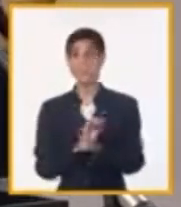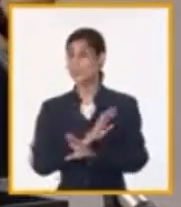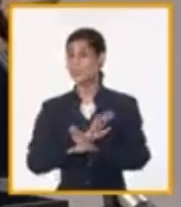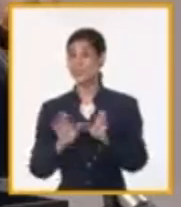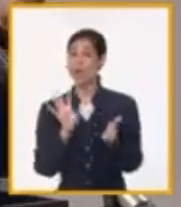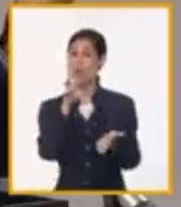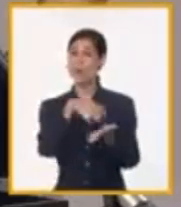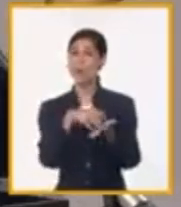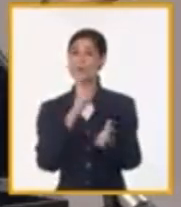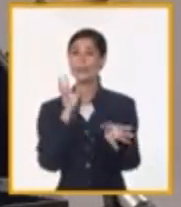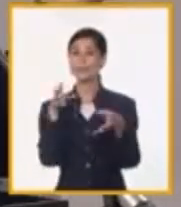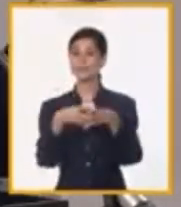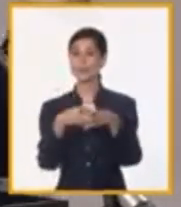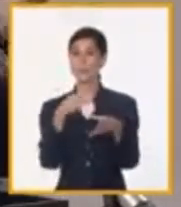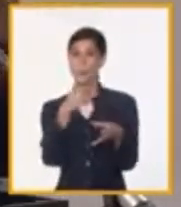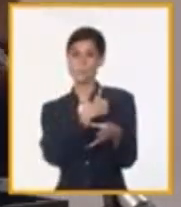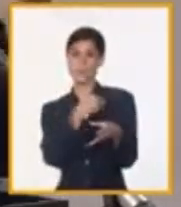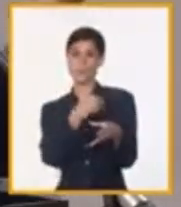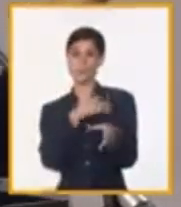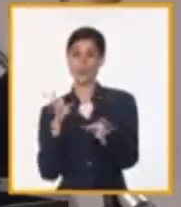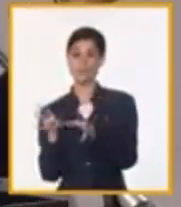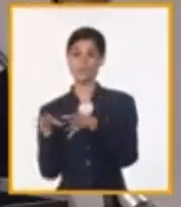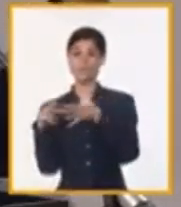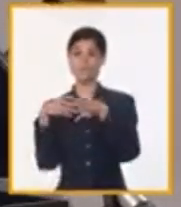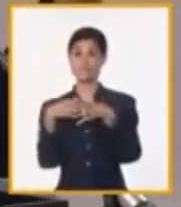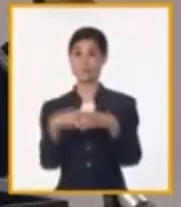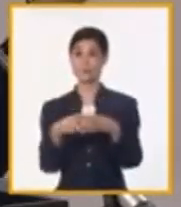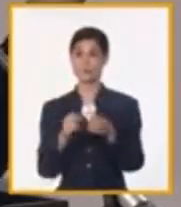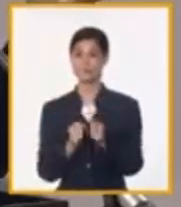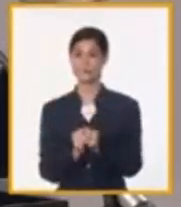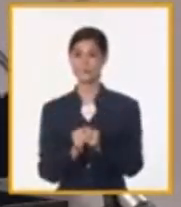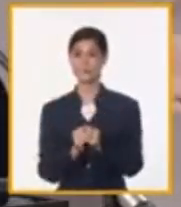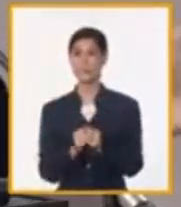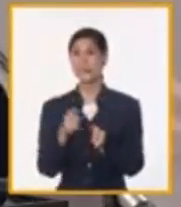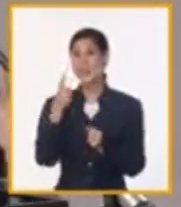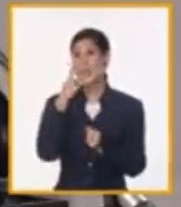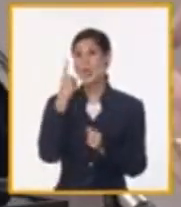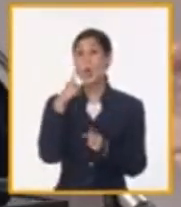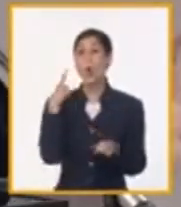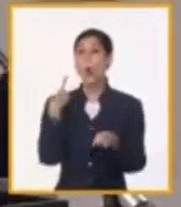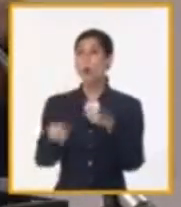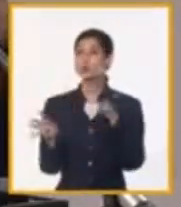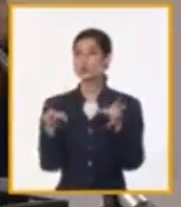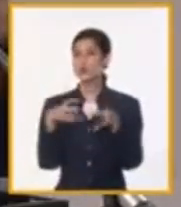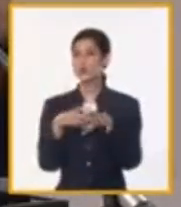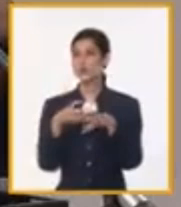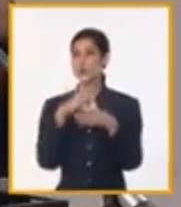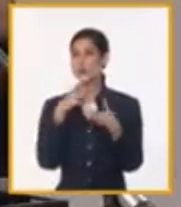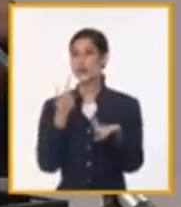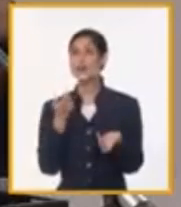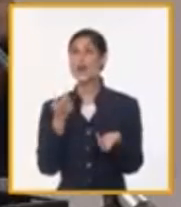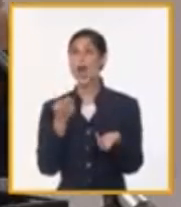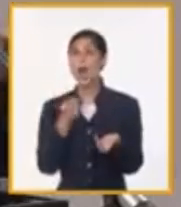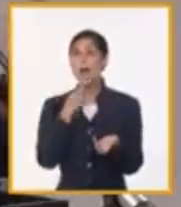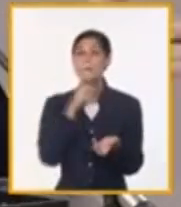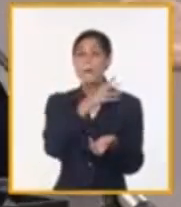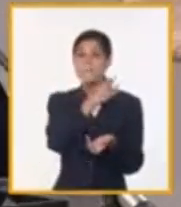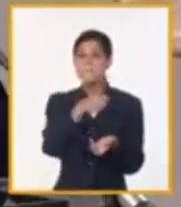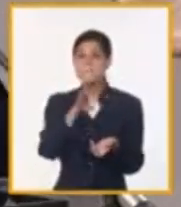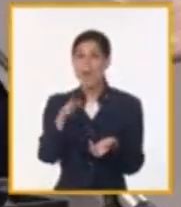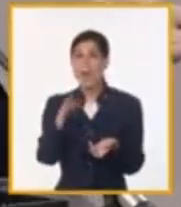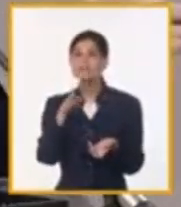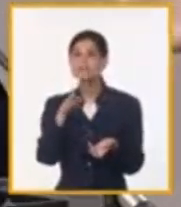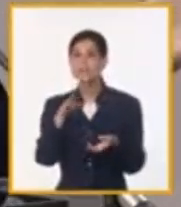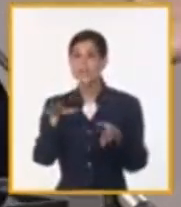Galápagos que queden pleno Pacífico y uno solamente pudiera especular por Estados Unidos quiere poner una base militar en is galápago